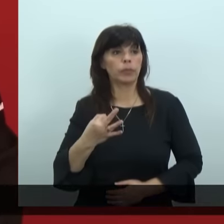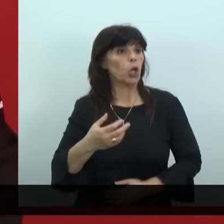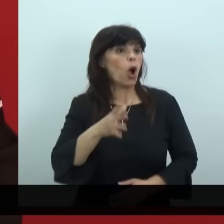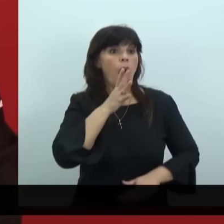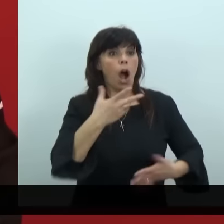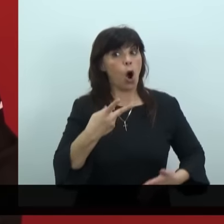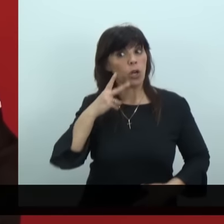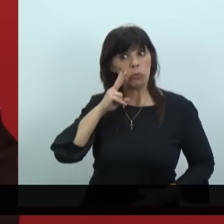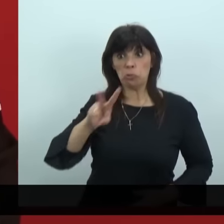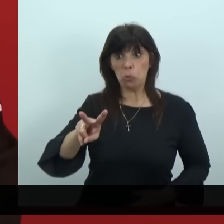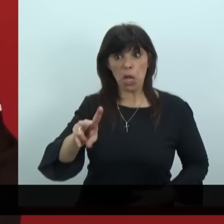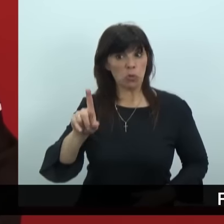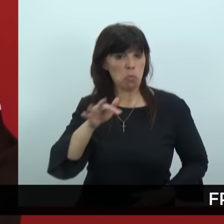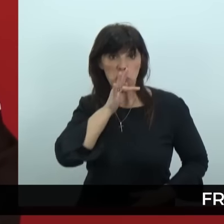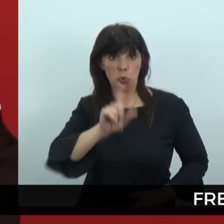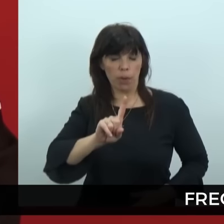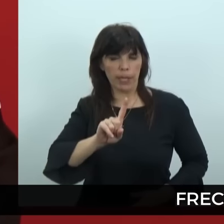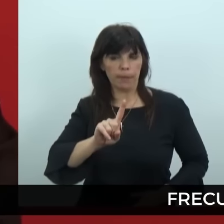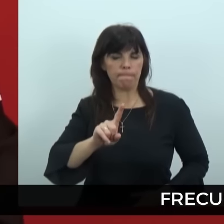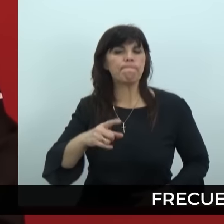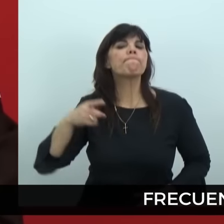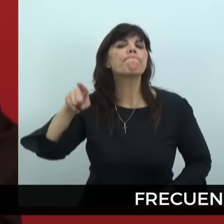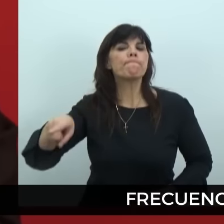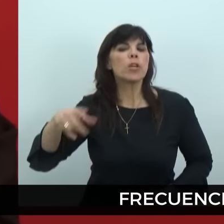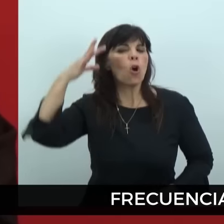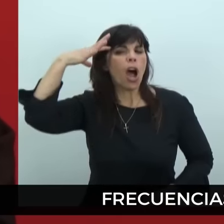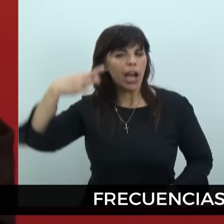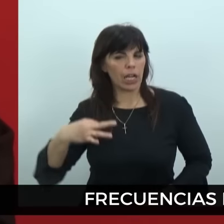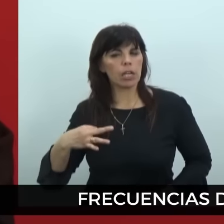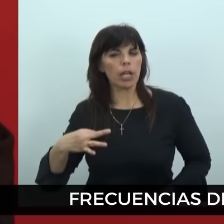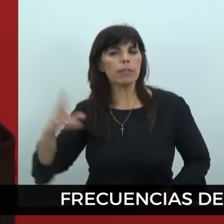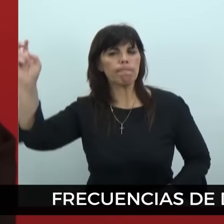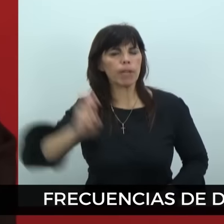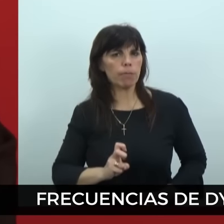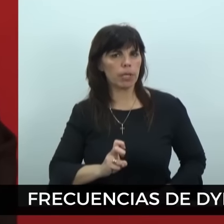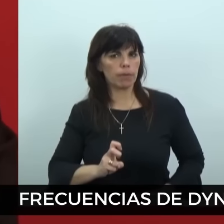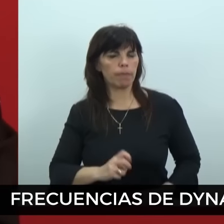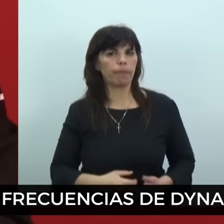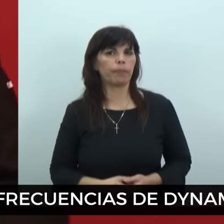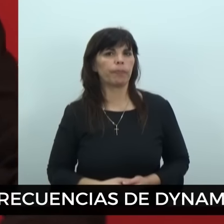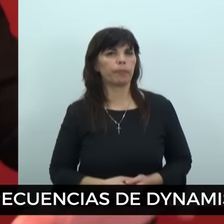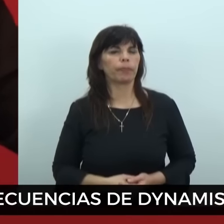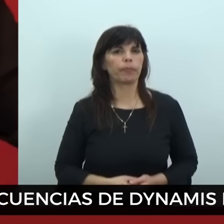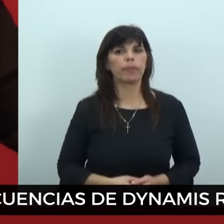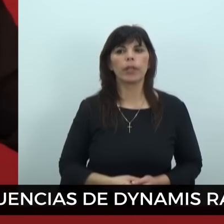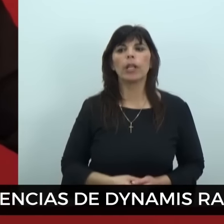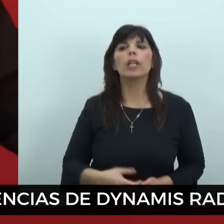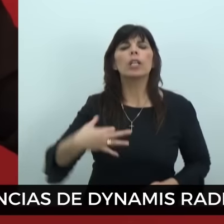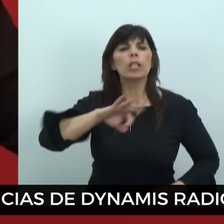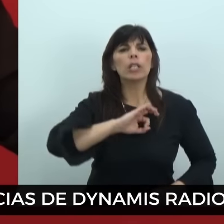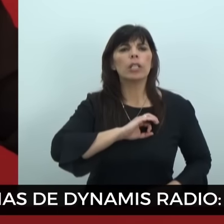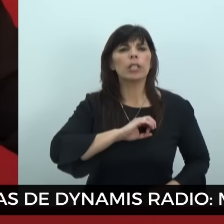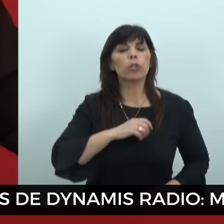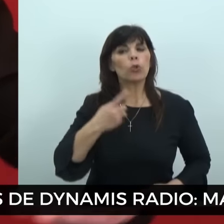es como si fuera. Romanos 4, versículo 17. Hay que llamar lo que no es como si